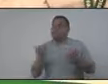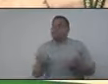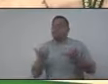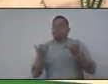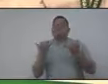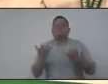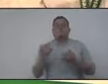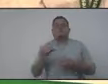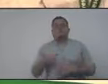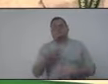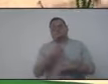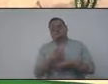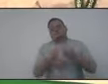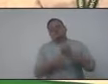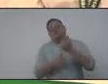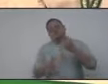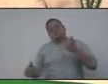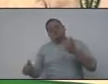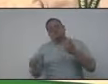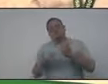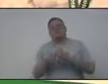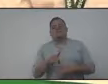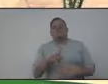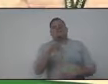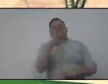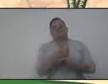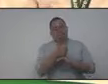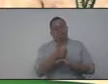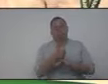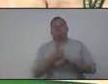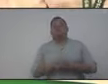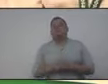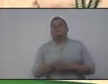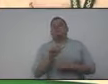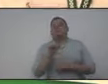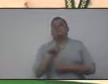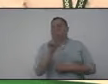los subgerentes, con nuestra gerente, con nuestros